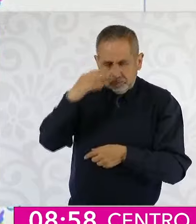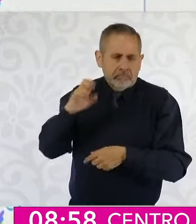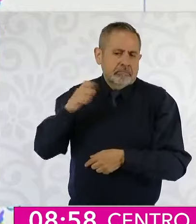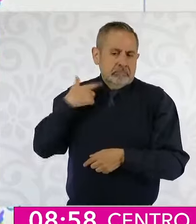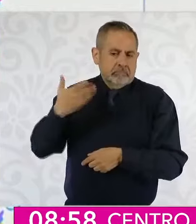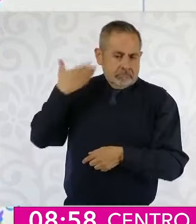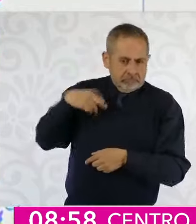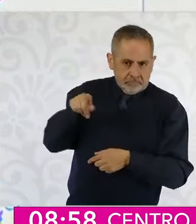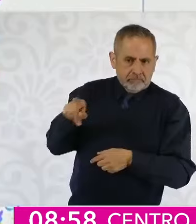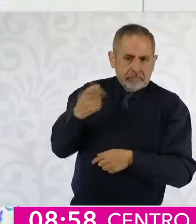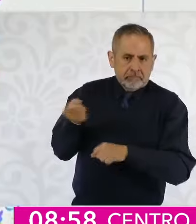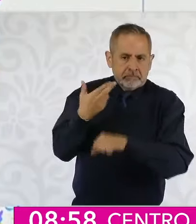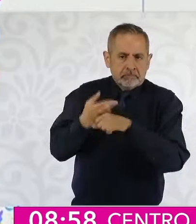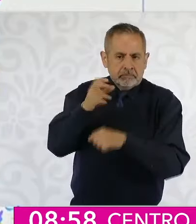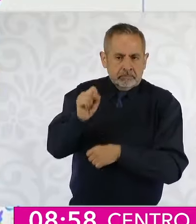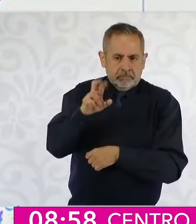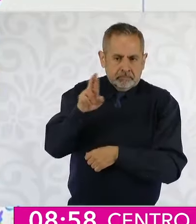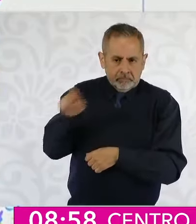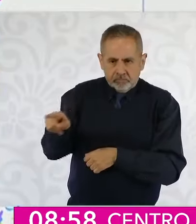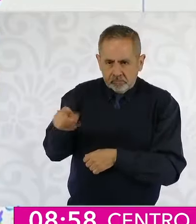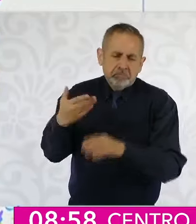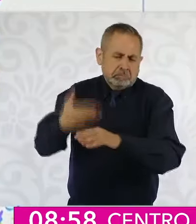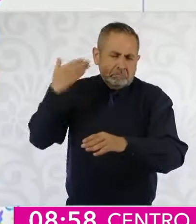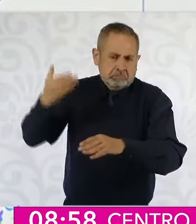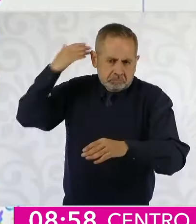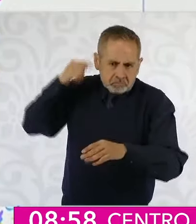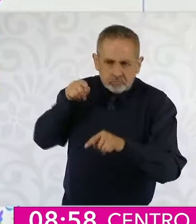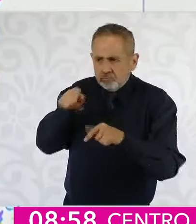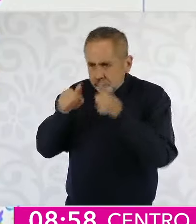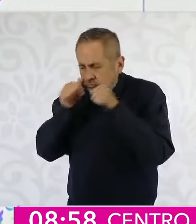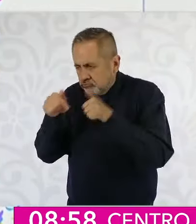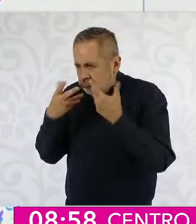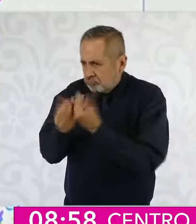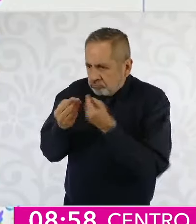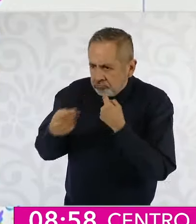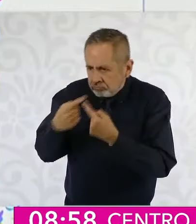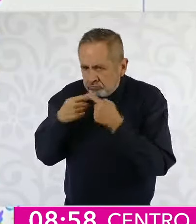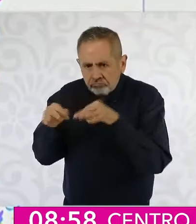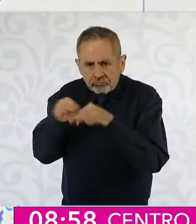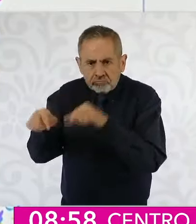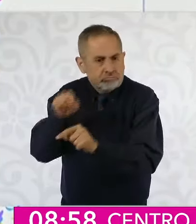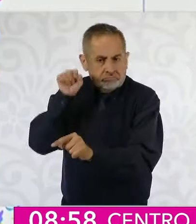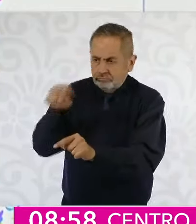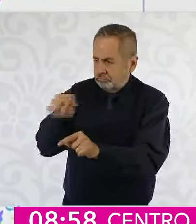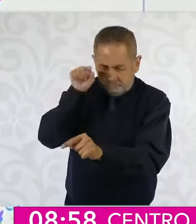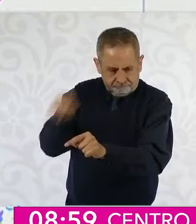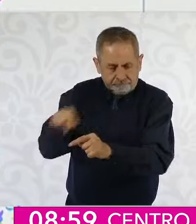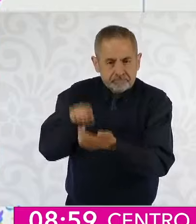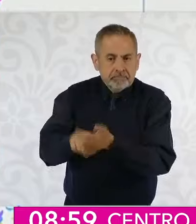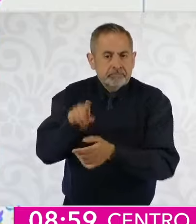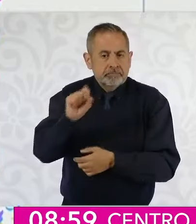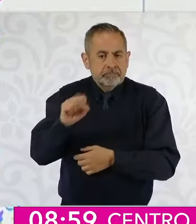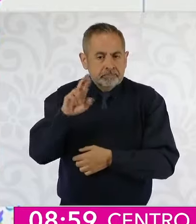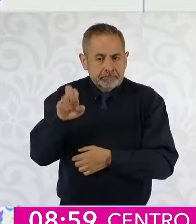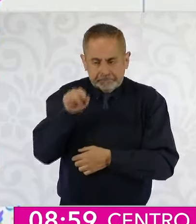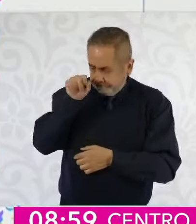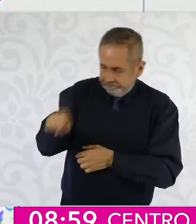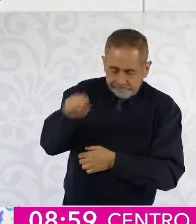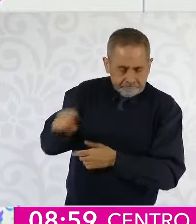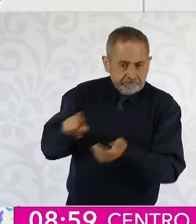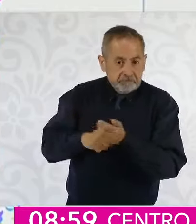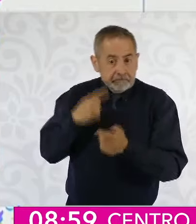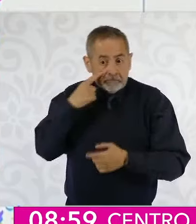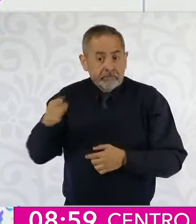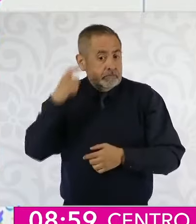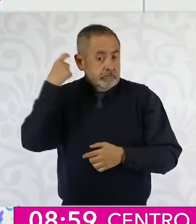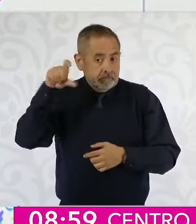canciller. Y bueno, desde antes, pues, pero particularmente desde la Cancillería. Entonces, Querétaro